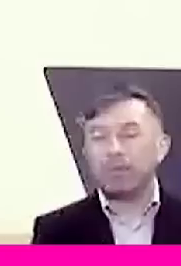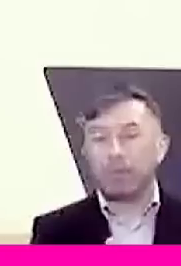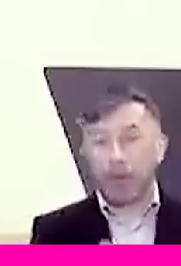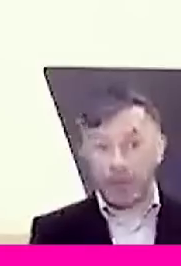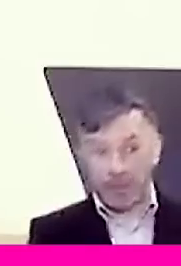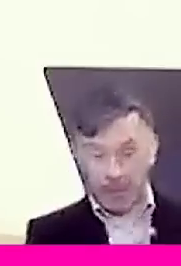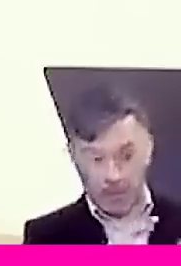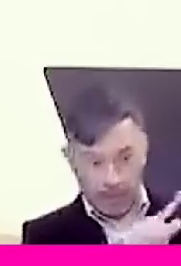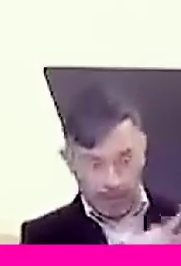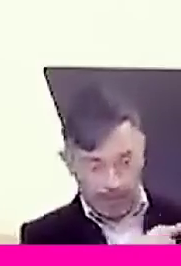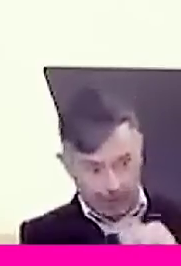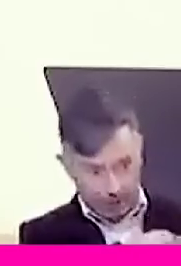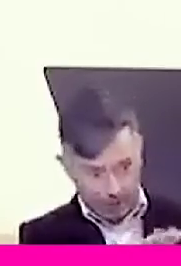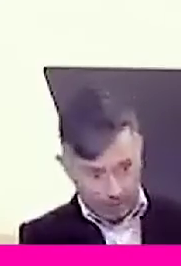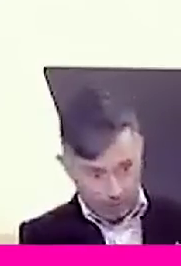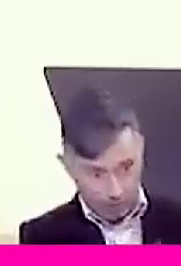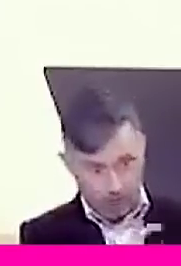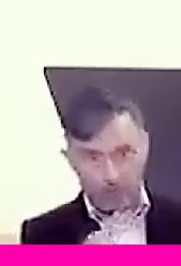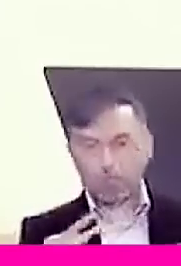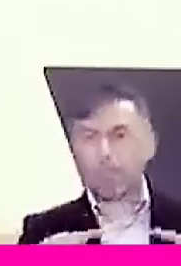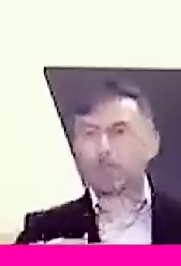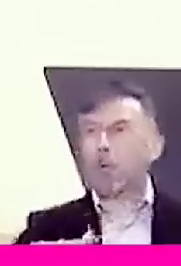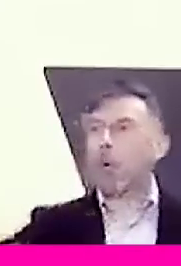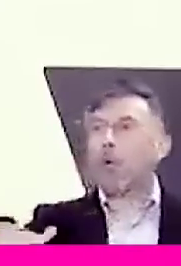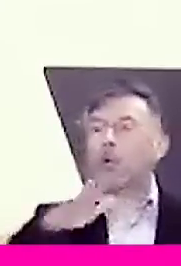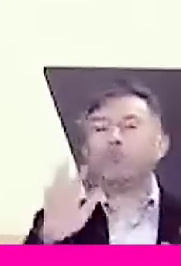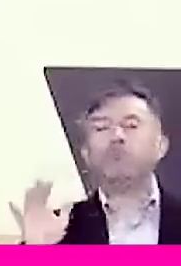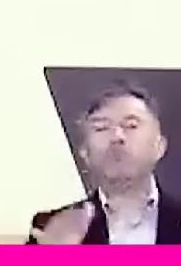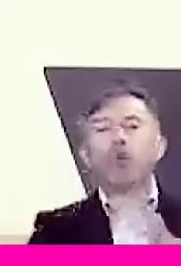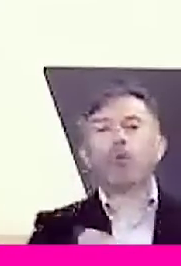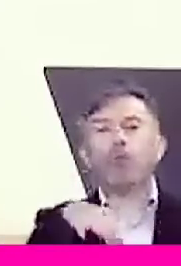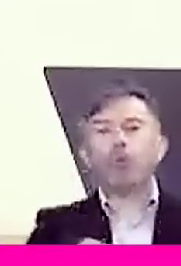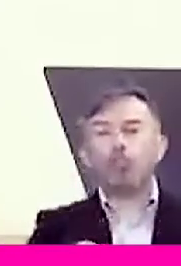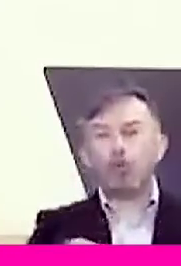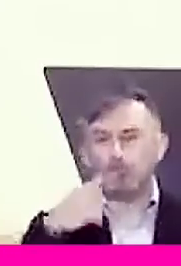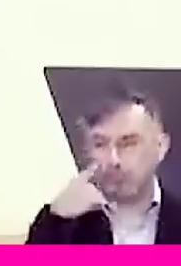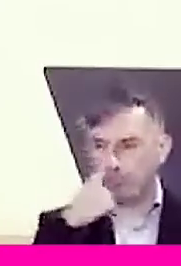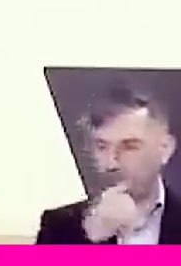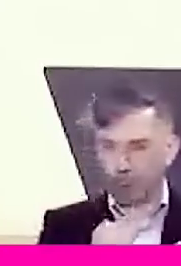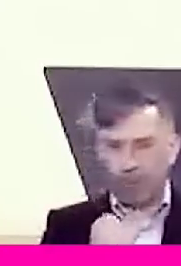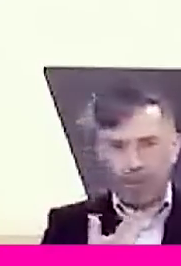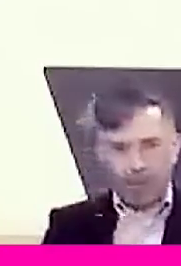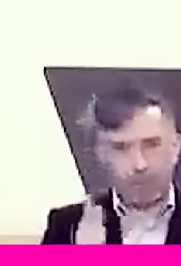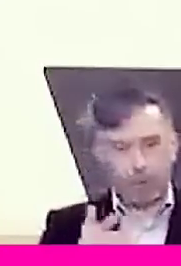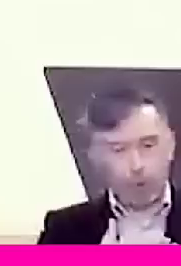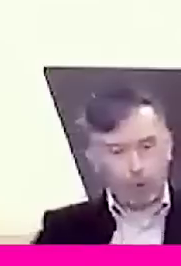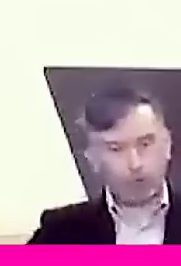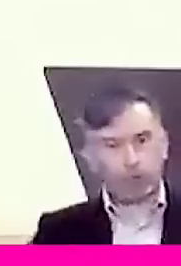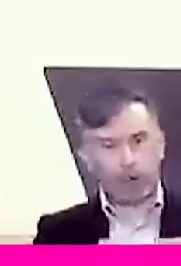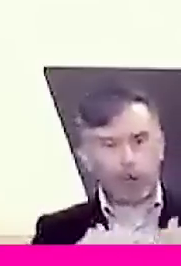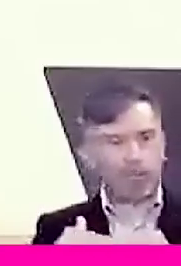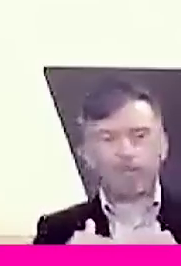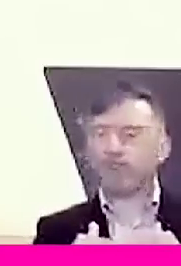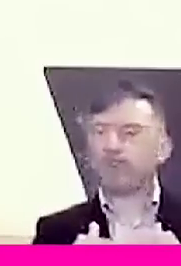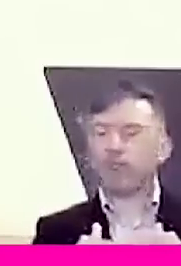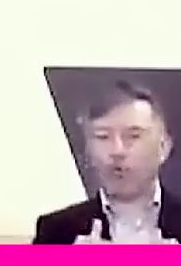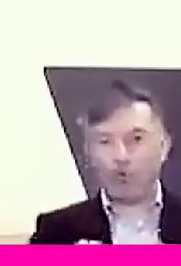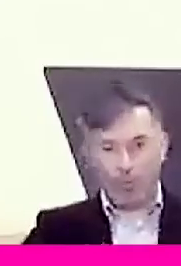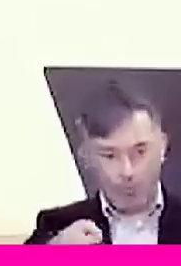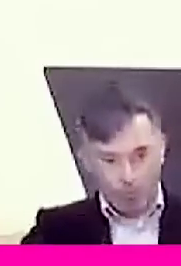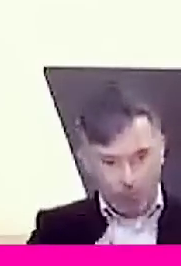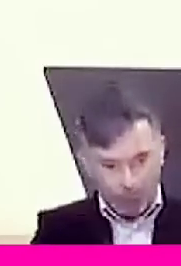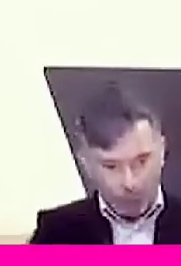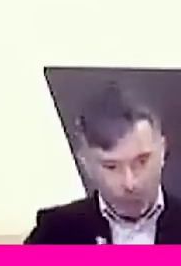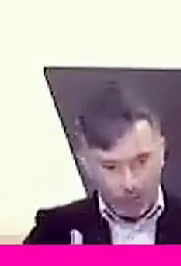las posibilidades del ejercicio del voto ciudadano en condiciones de libertad y equidad con regularidad y certeza es